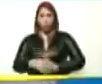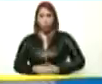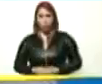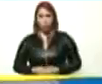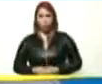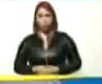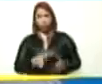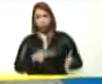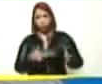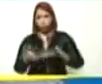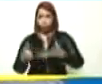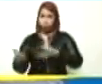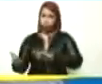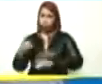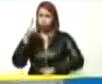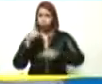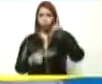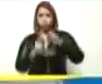algunos compañeros,